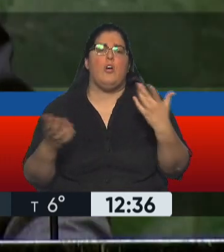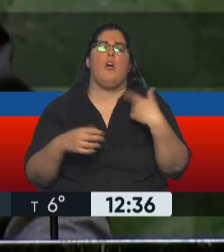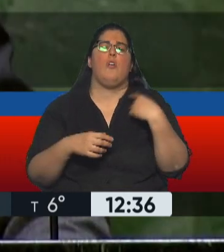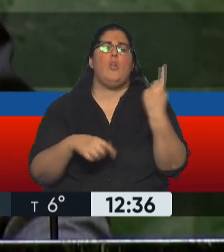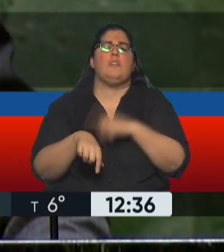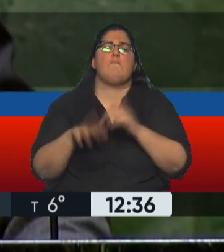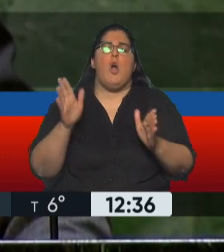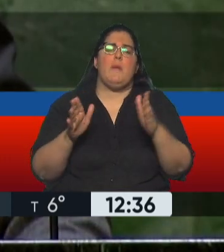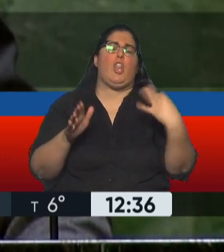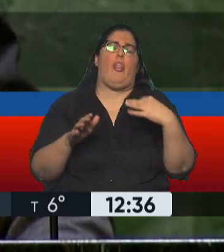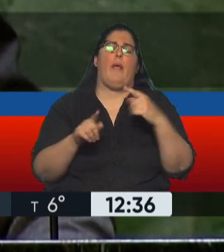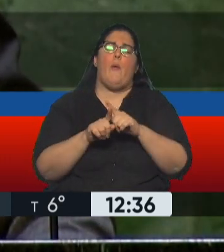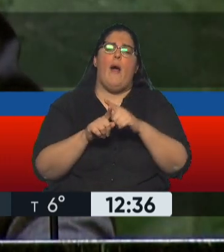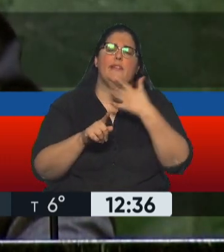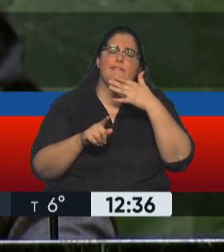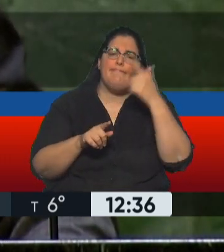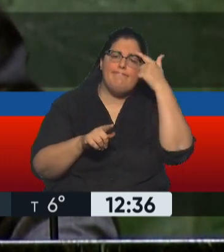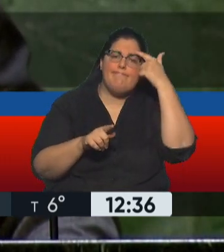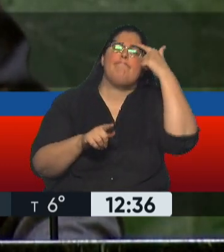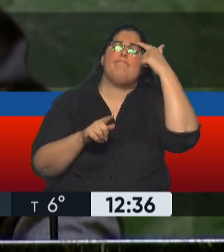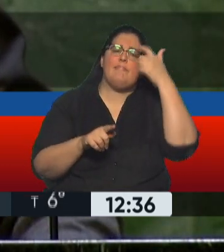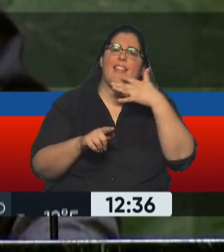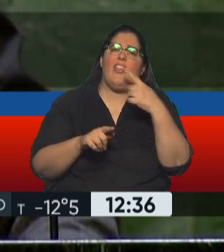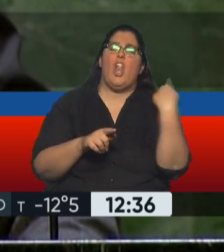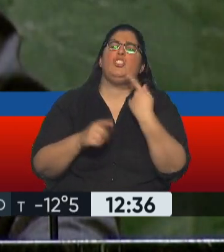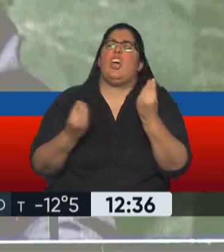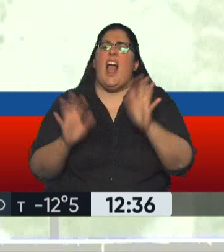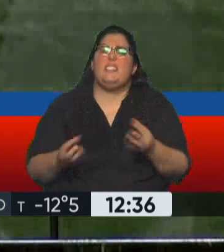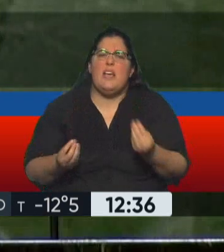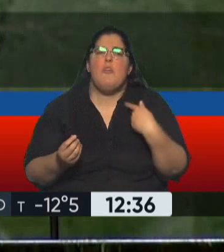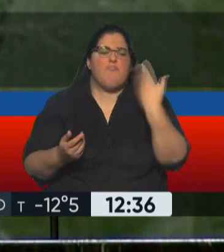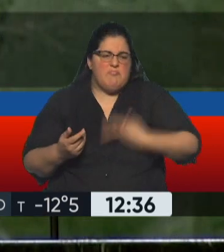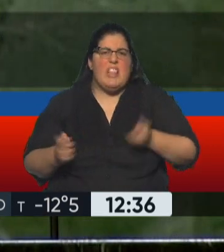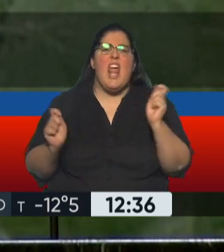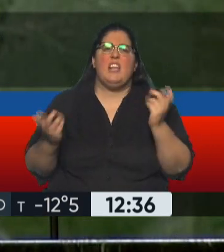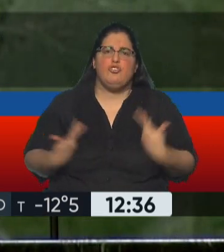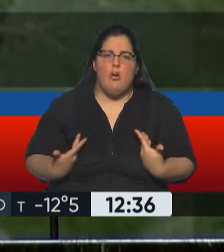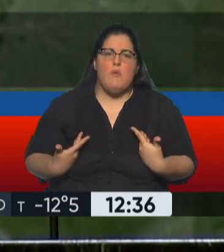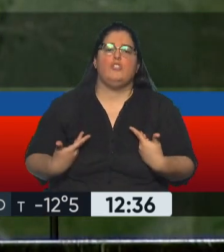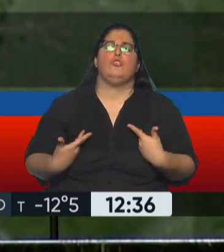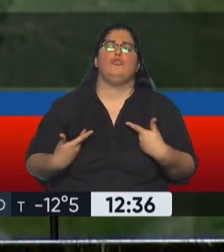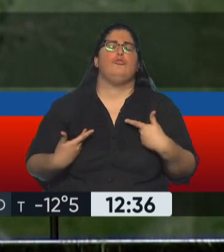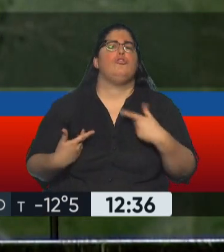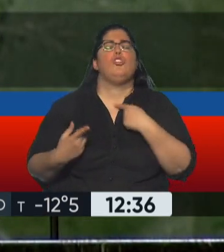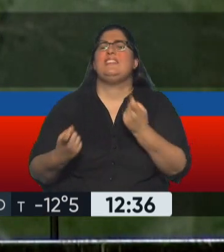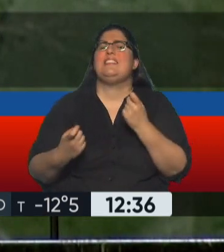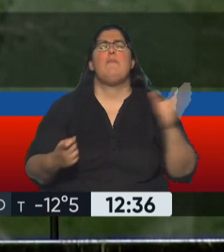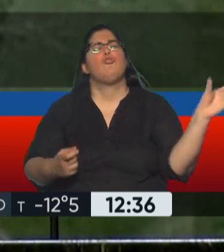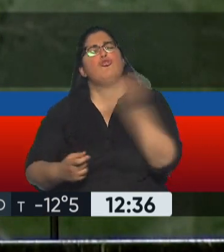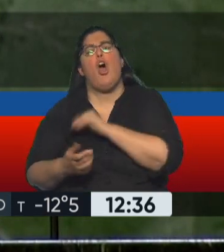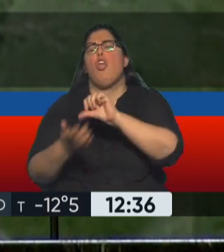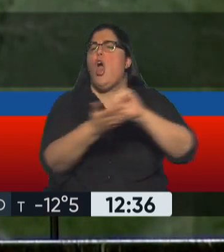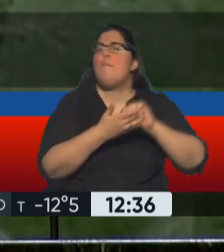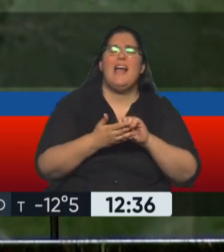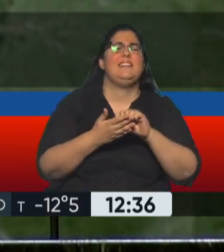for us to grow up and understand who we are and what we are doing. We need all countries, every single one